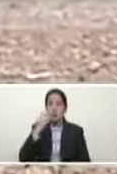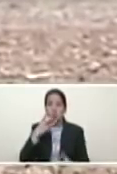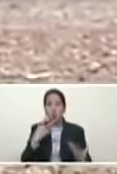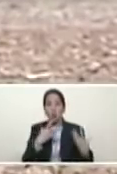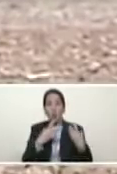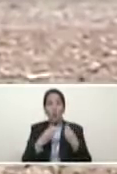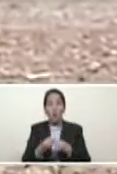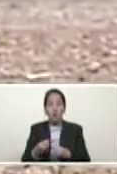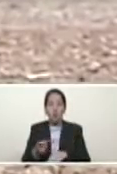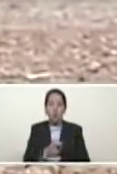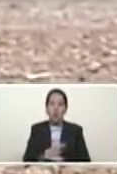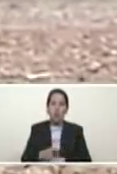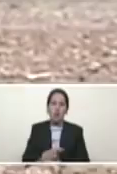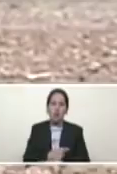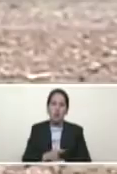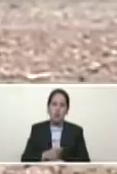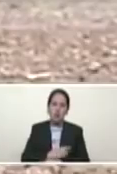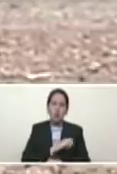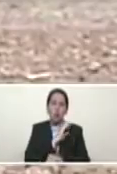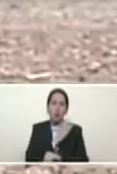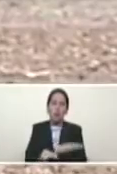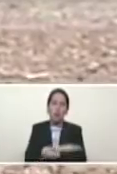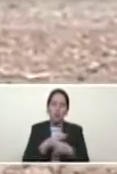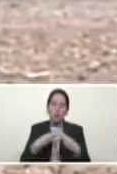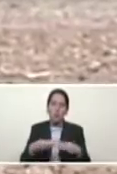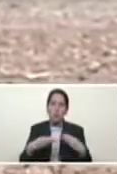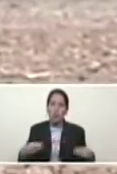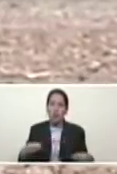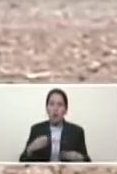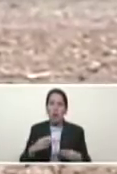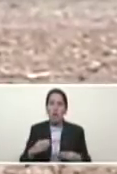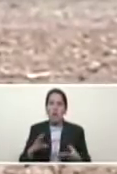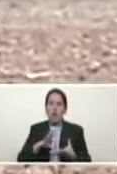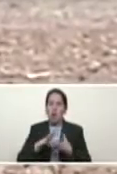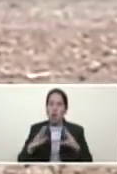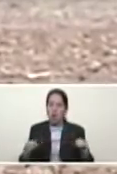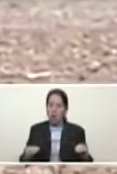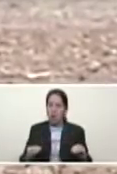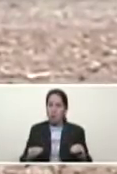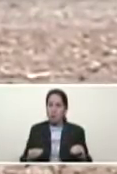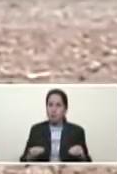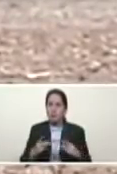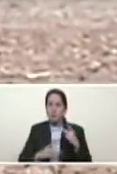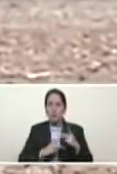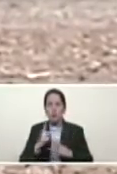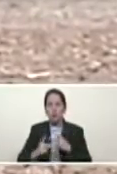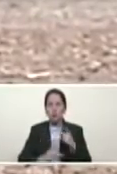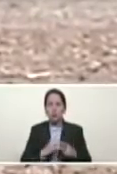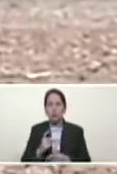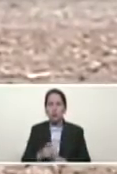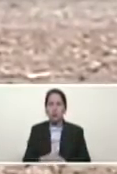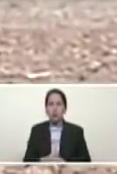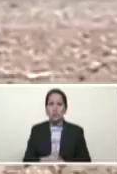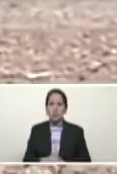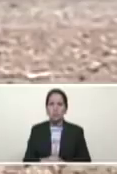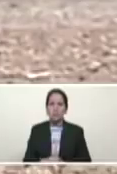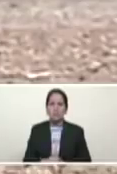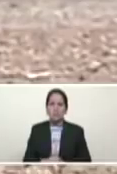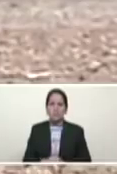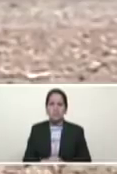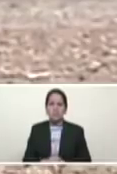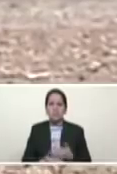con gobernaciones, poder popular y los comités locales de abastecimiento y producción en